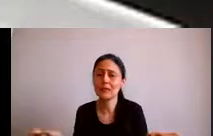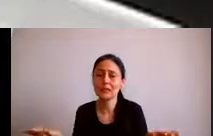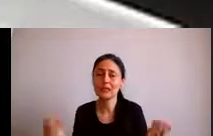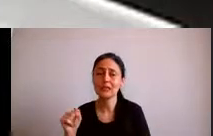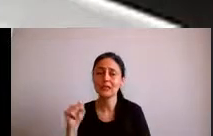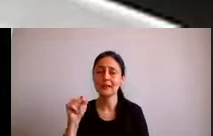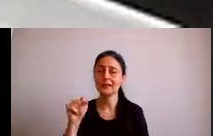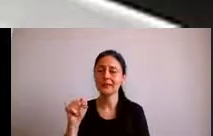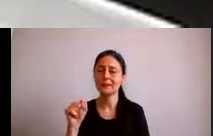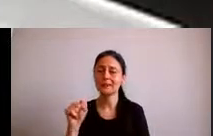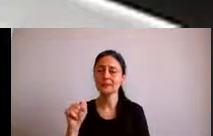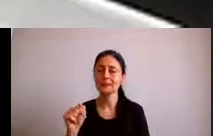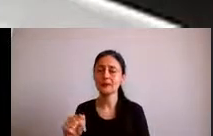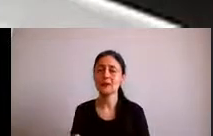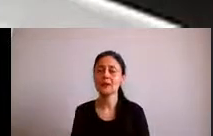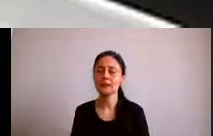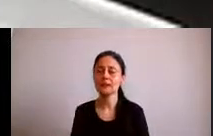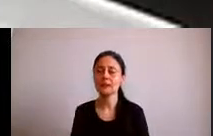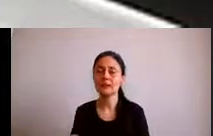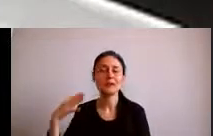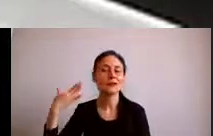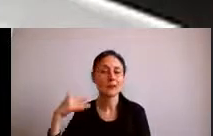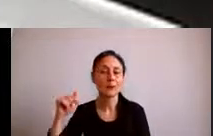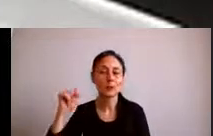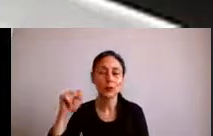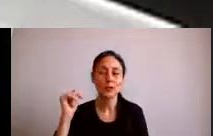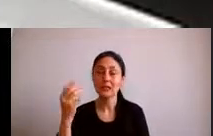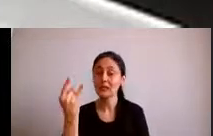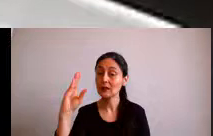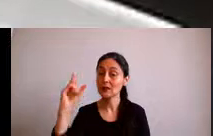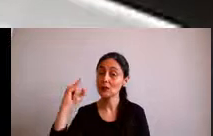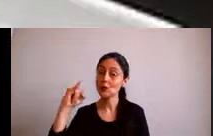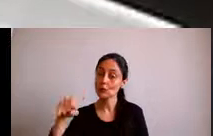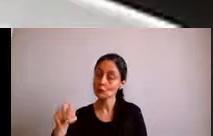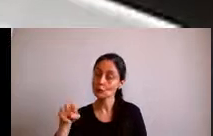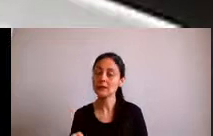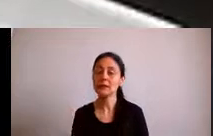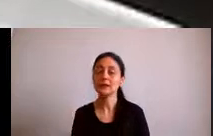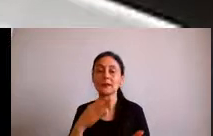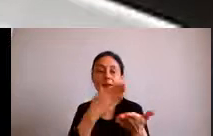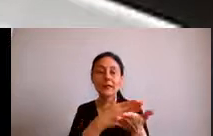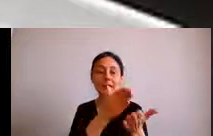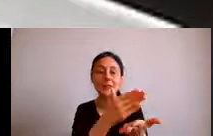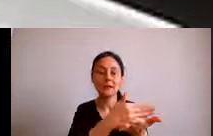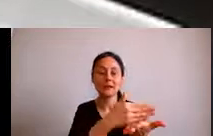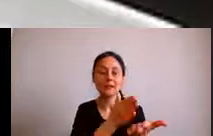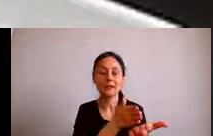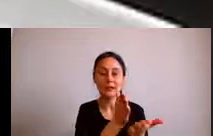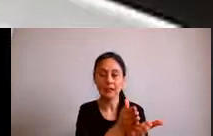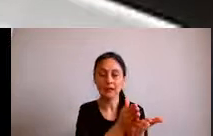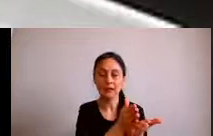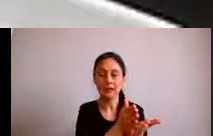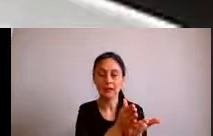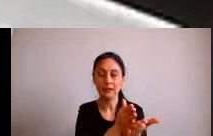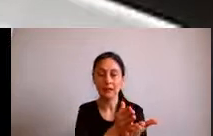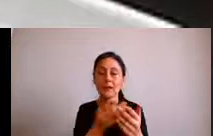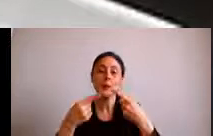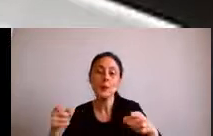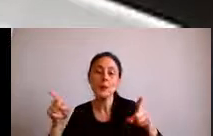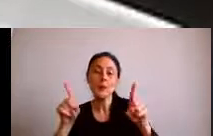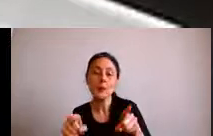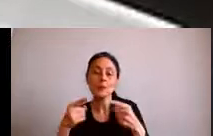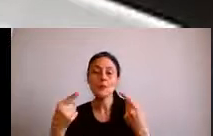frecuentes en estas unidades y se han desarrollado principalmente, por ejemplo, estrategias de musicoterapia, donde también los terapeutas